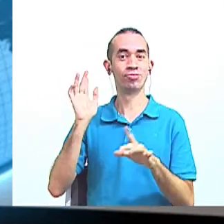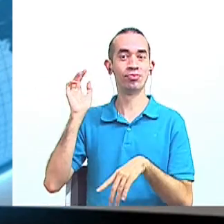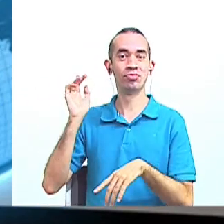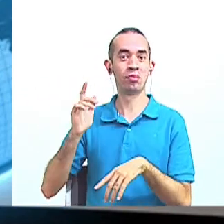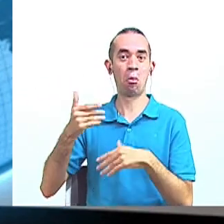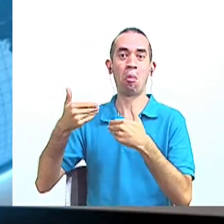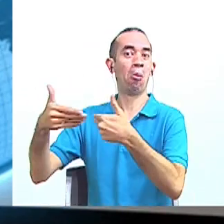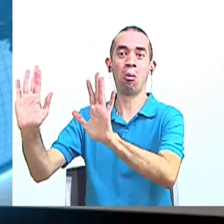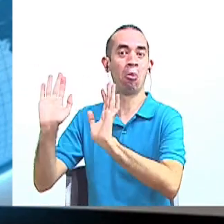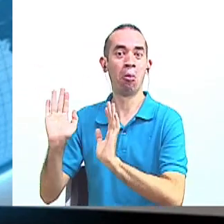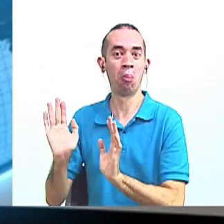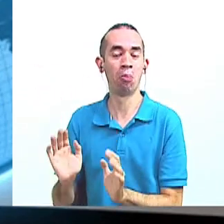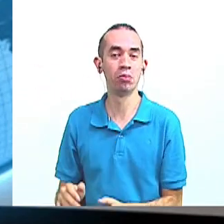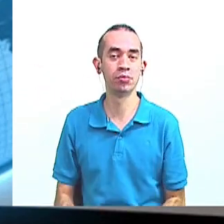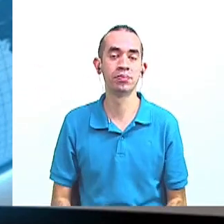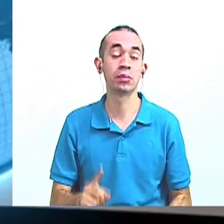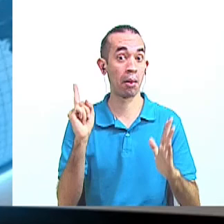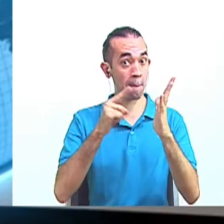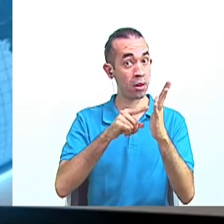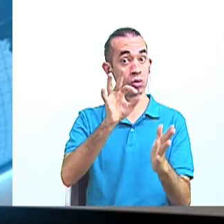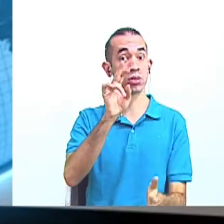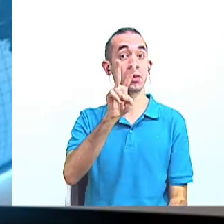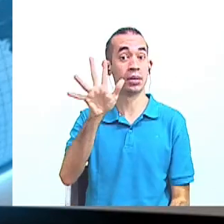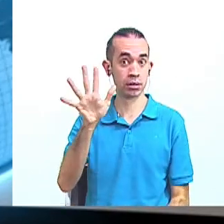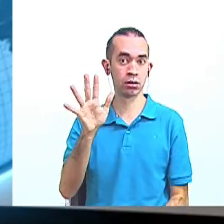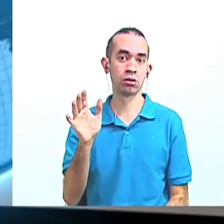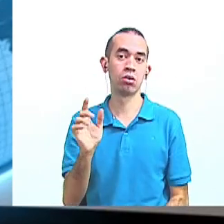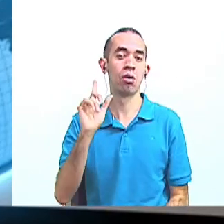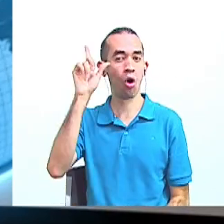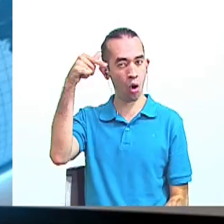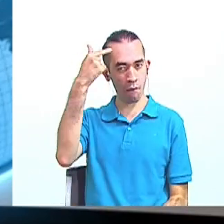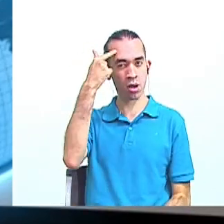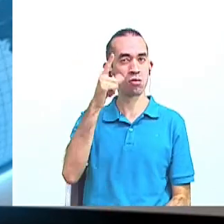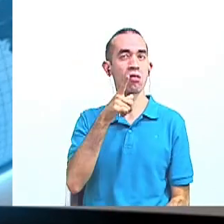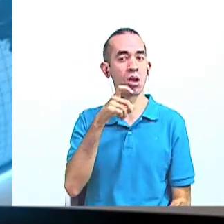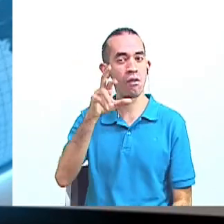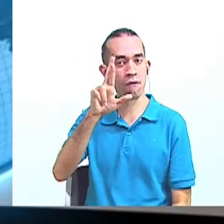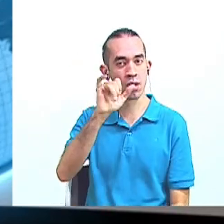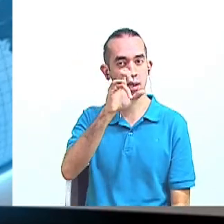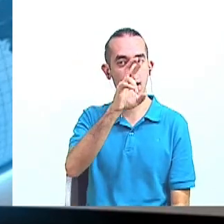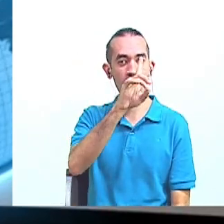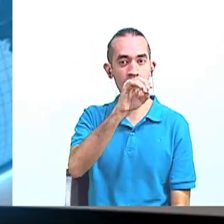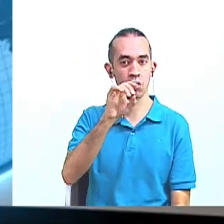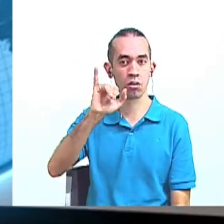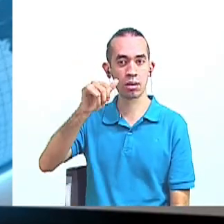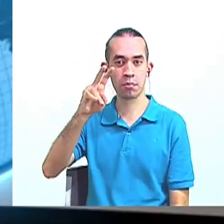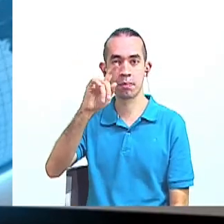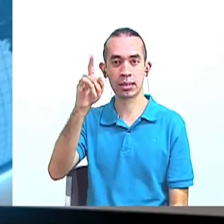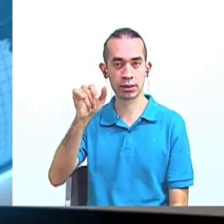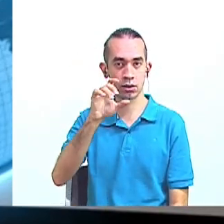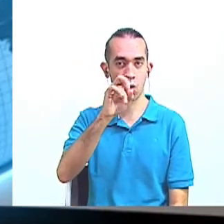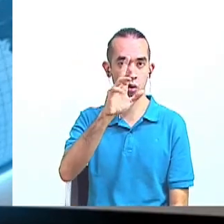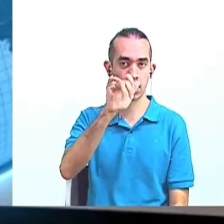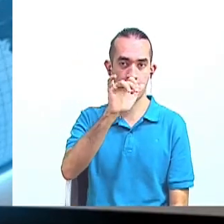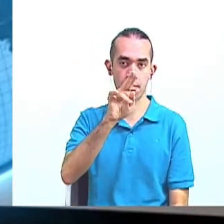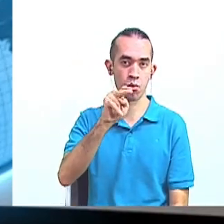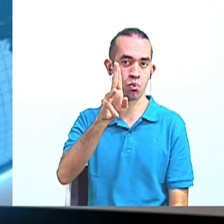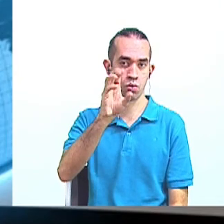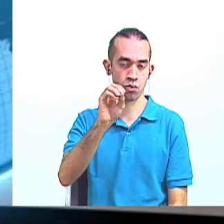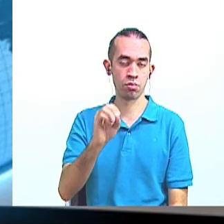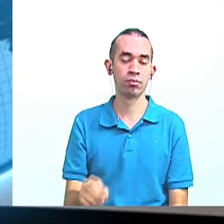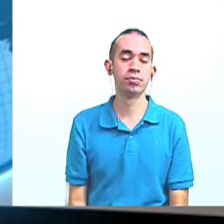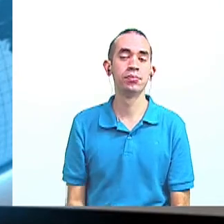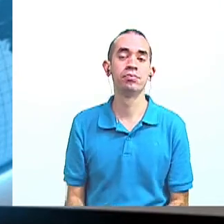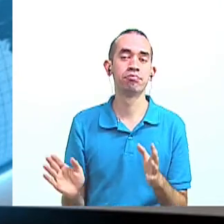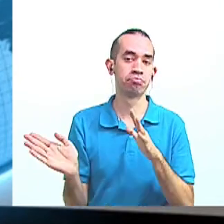importante. 1925, nuevamente, en un gobierno de don Ricardo Jiménez Oreamuno. Seguimos con más noticias a